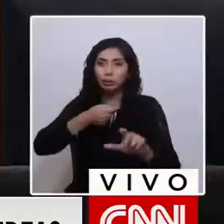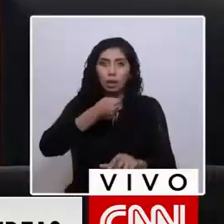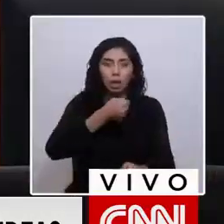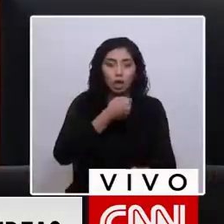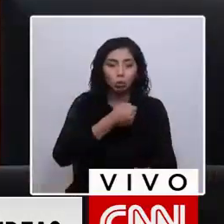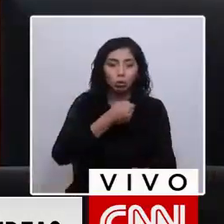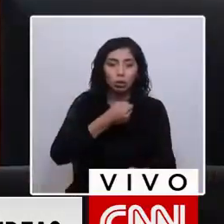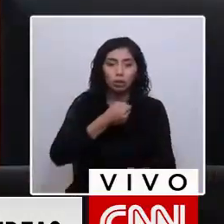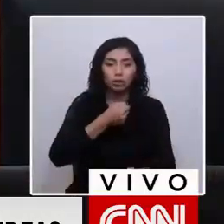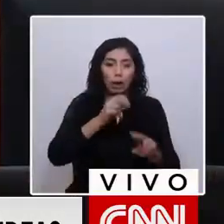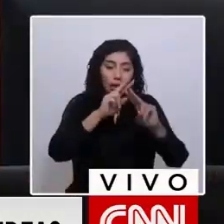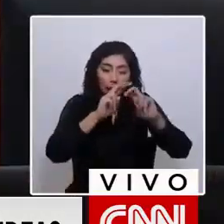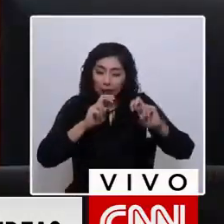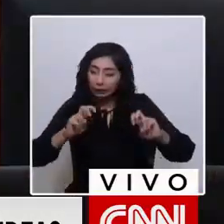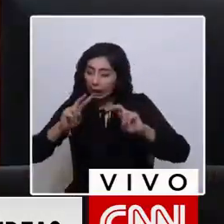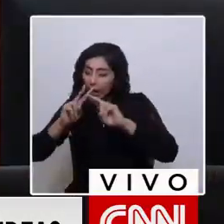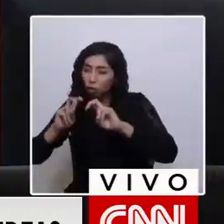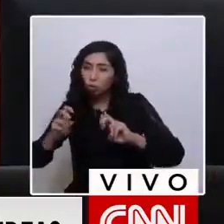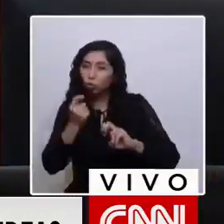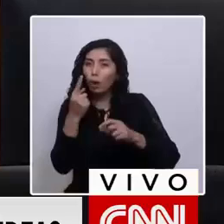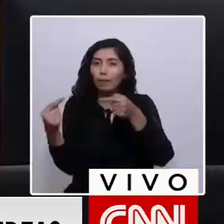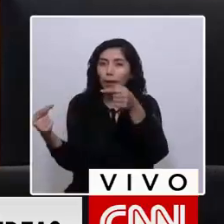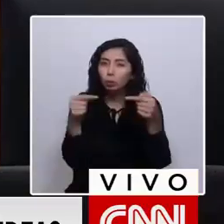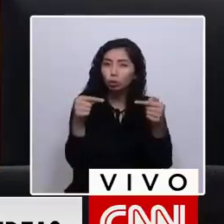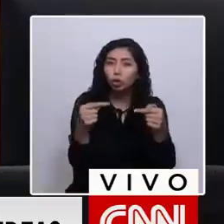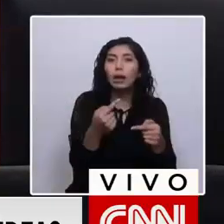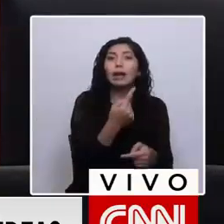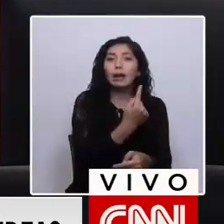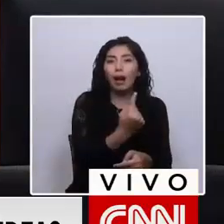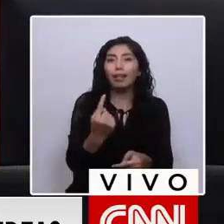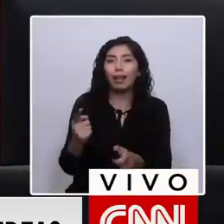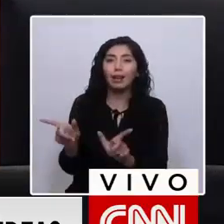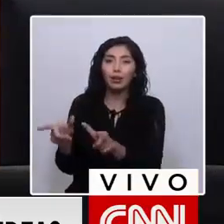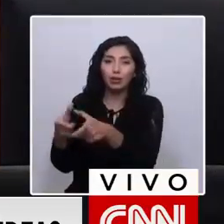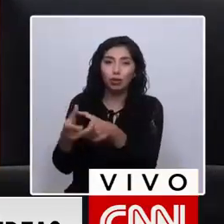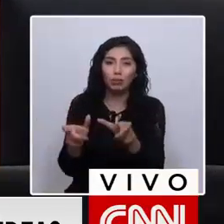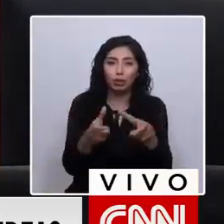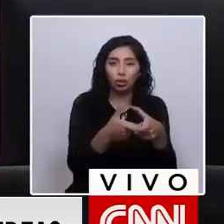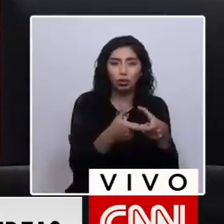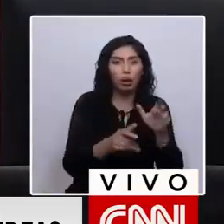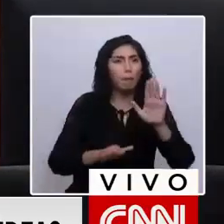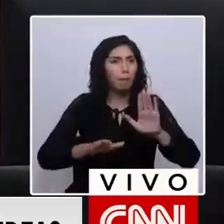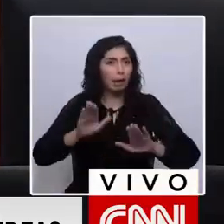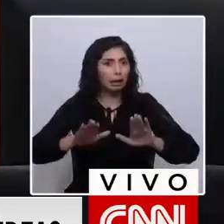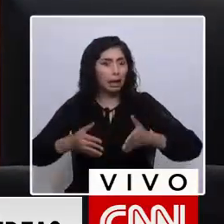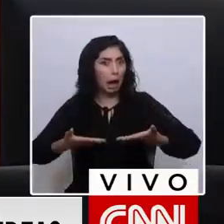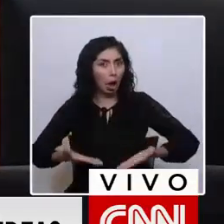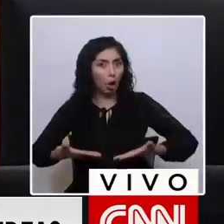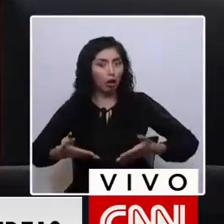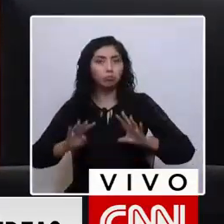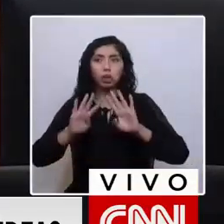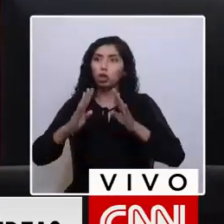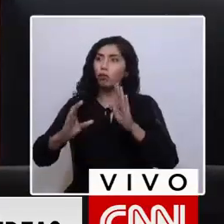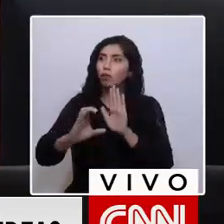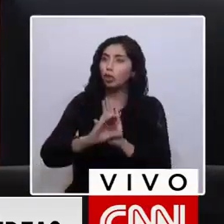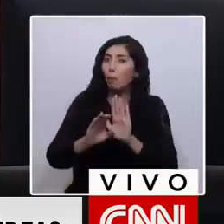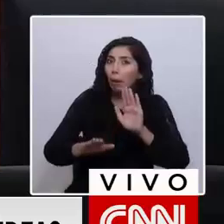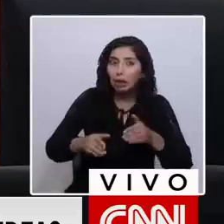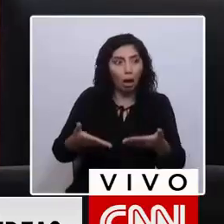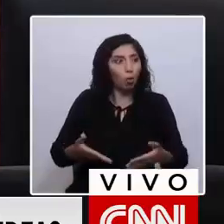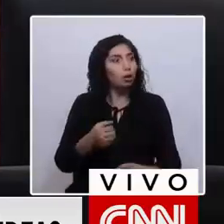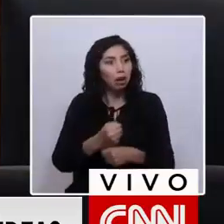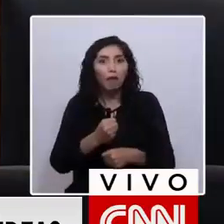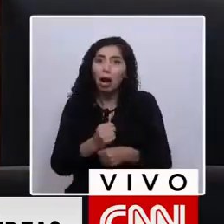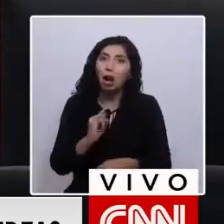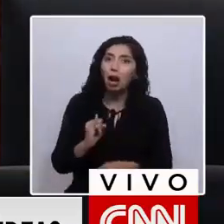sector de la UDI, de todas maneras, no era la UDI completa tampoco, era Carol Baum, que estaba con otros convencionales, decían ellos, entre ellos, por ejemplo, Teresa Marinovich,